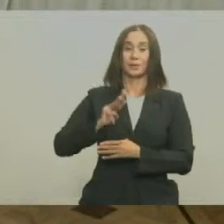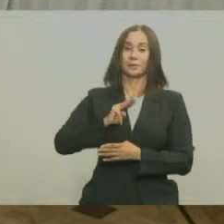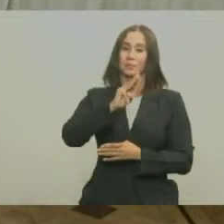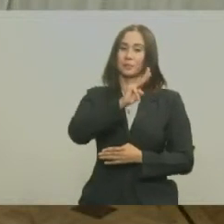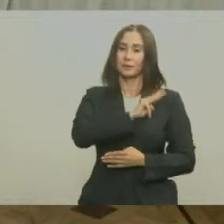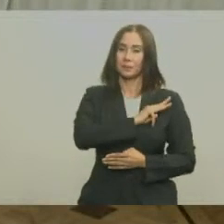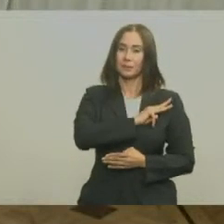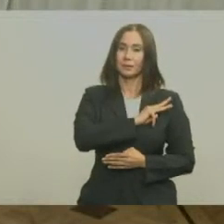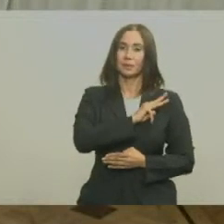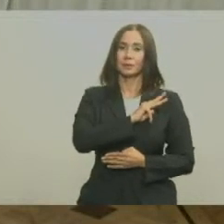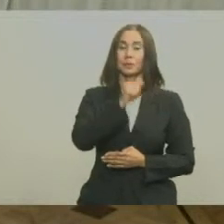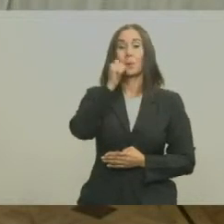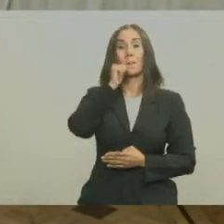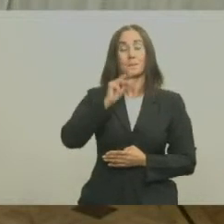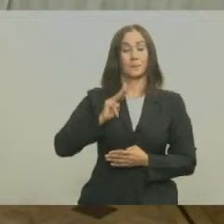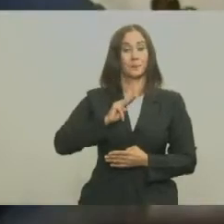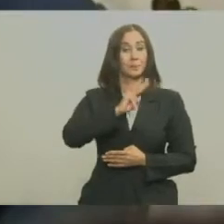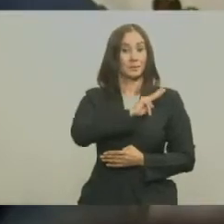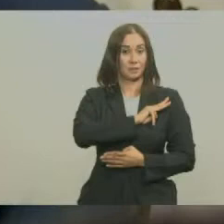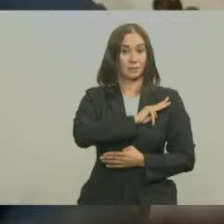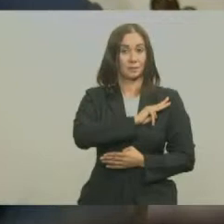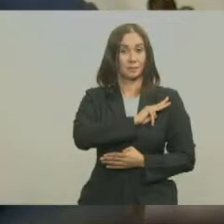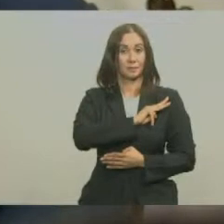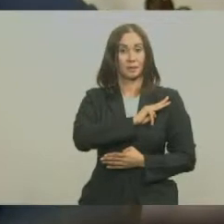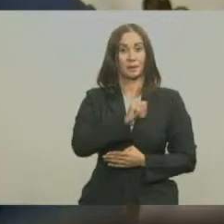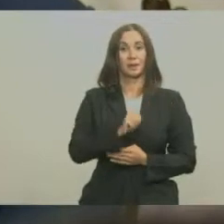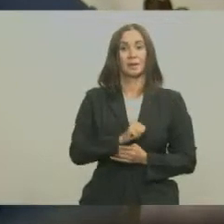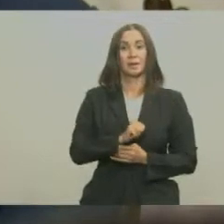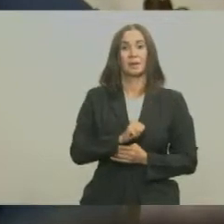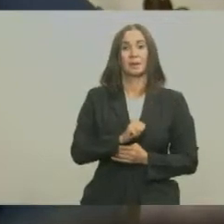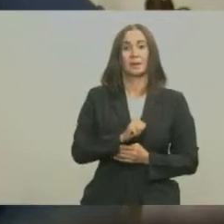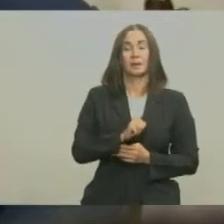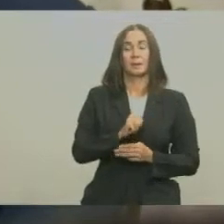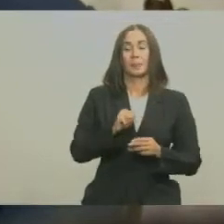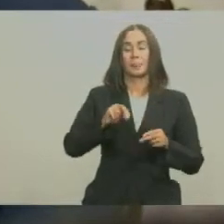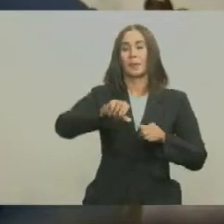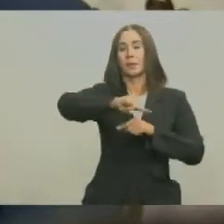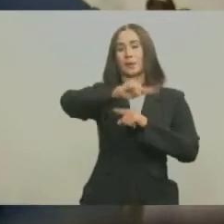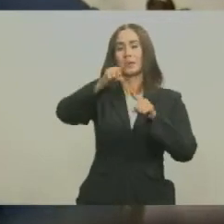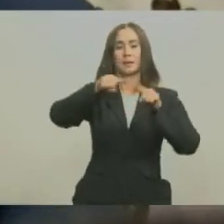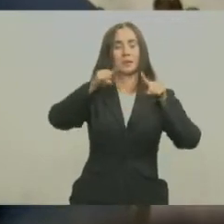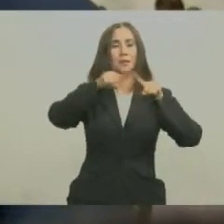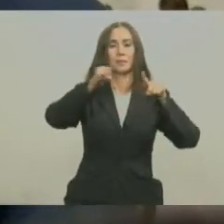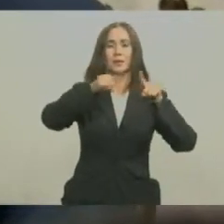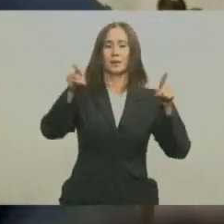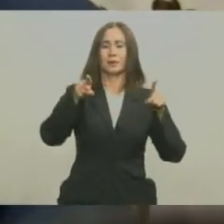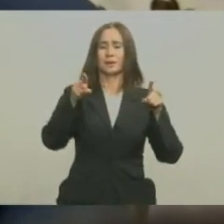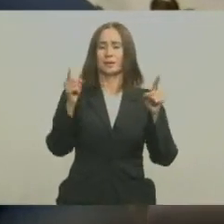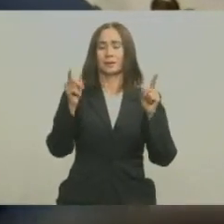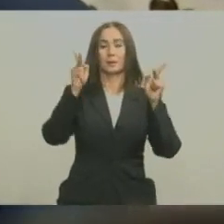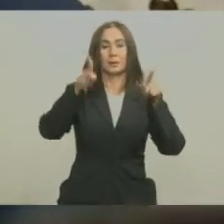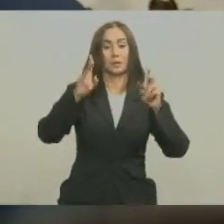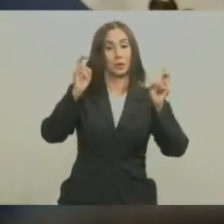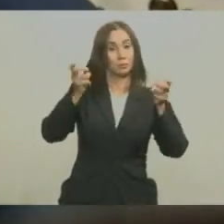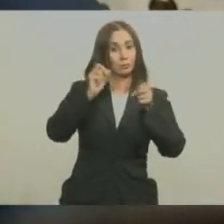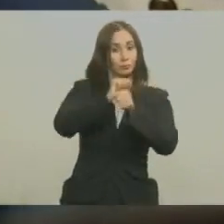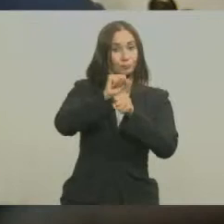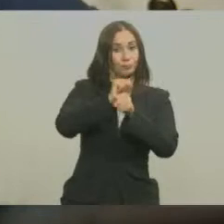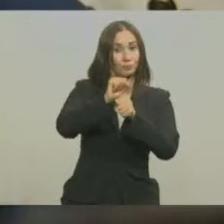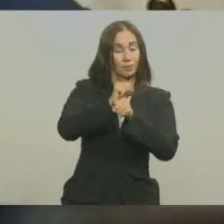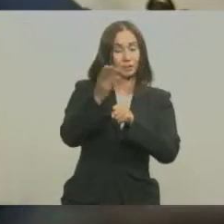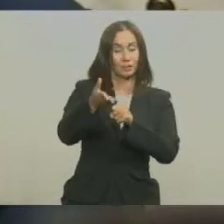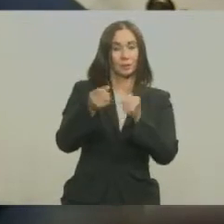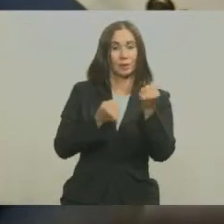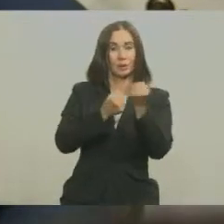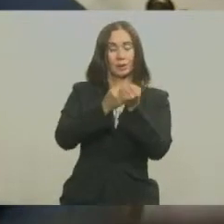ministros, ministras y diferentes titulares de organismos que trabajan